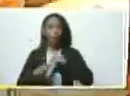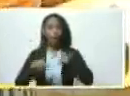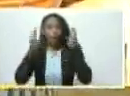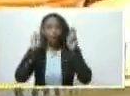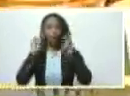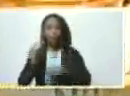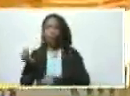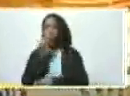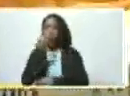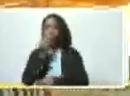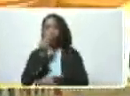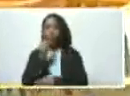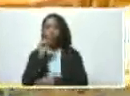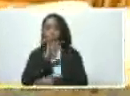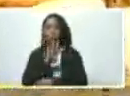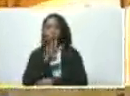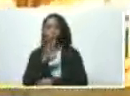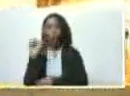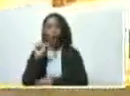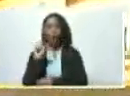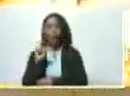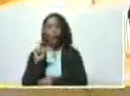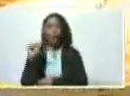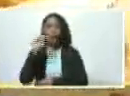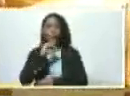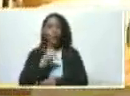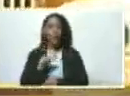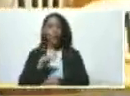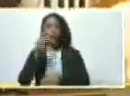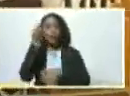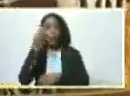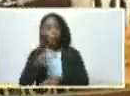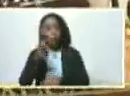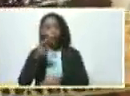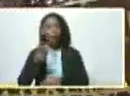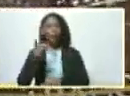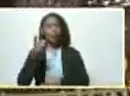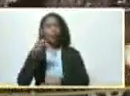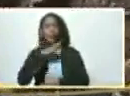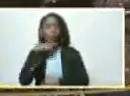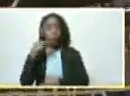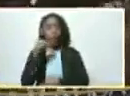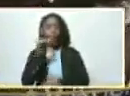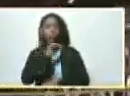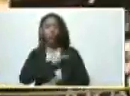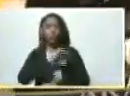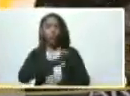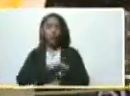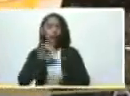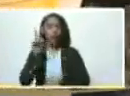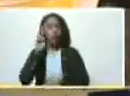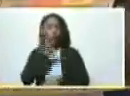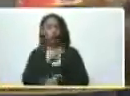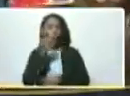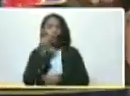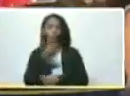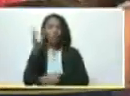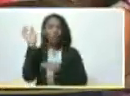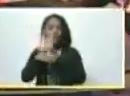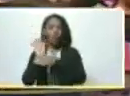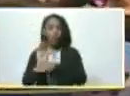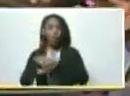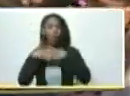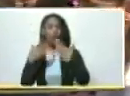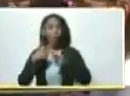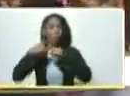de alimentación 4S, sana, segura, sabrosa y soberana. Además de eso, todo lo que tiene que ver con el buen funcionamiento